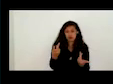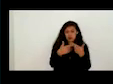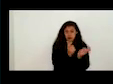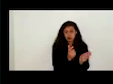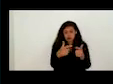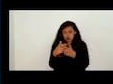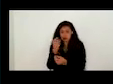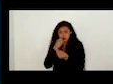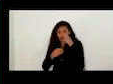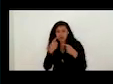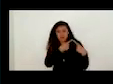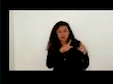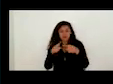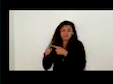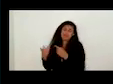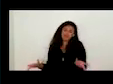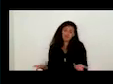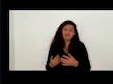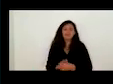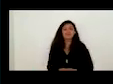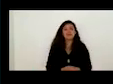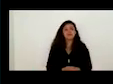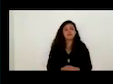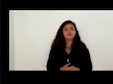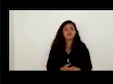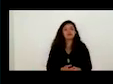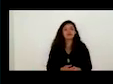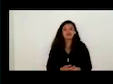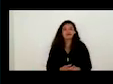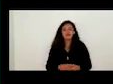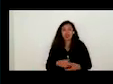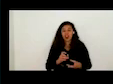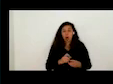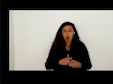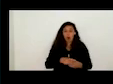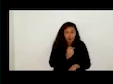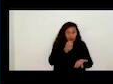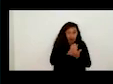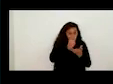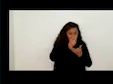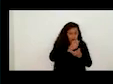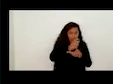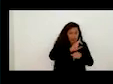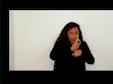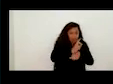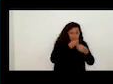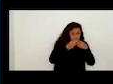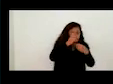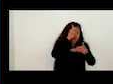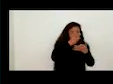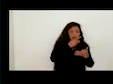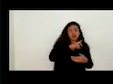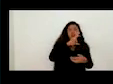de alimentos. Entonces, una dieta como tal no es la solución, sino promover un plan de